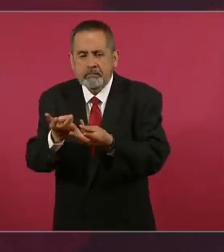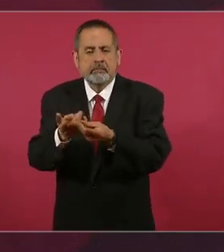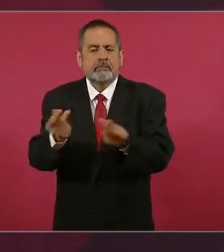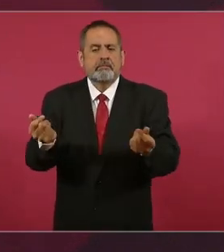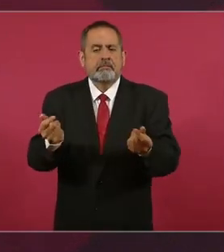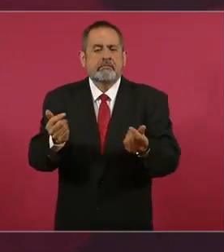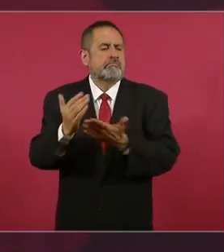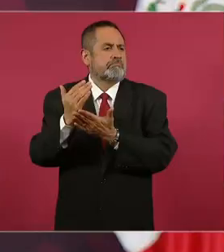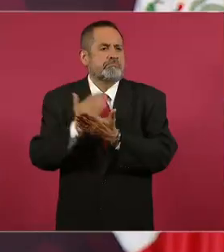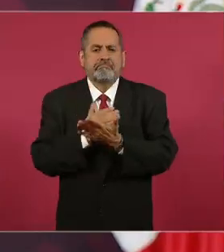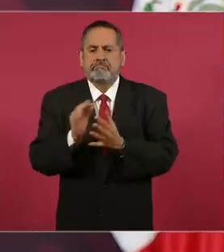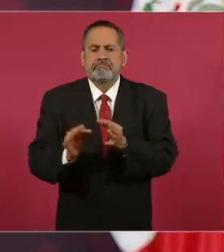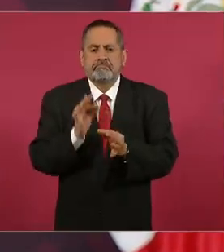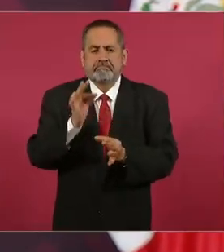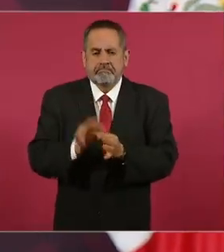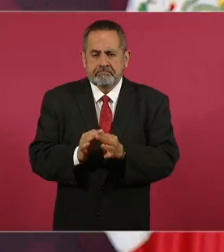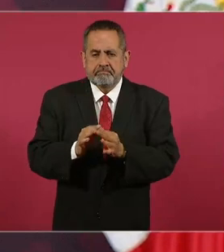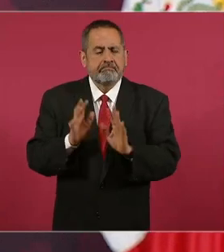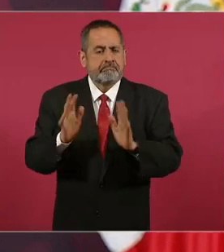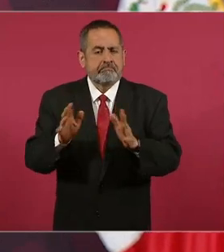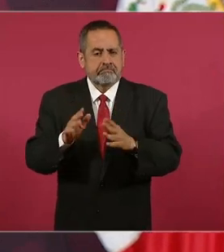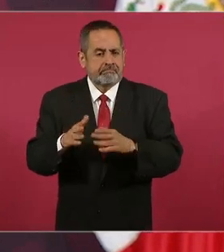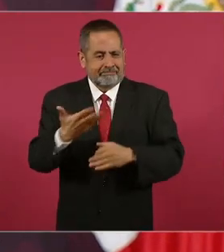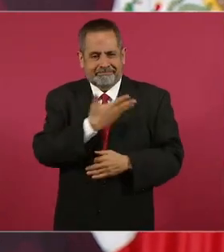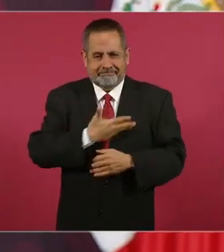de la transición,